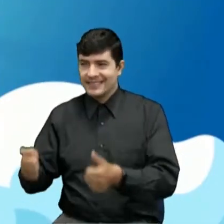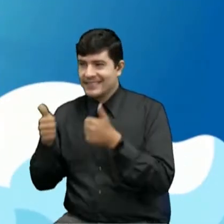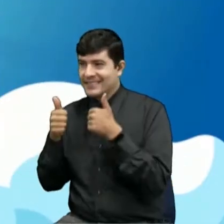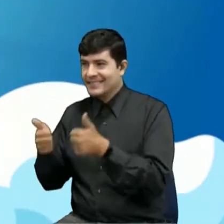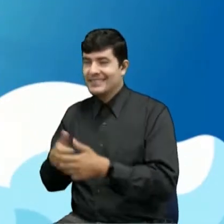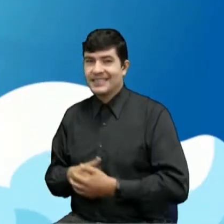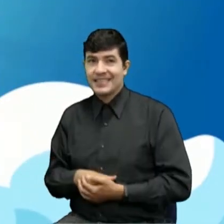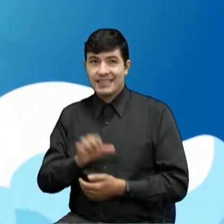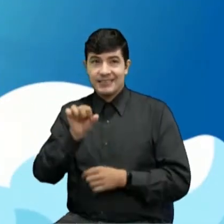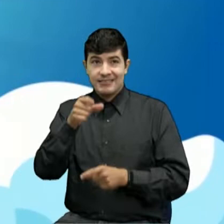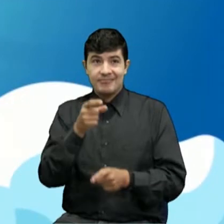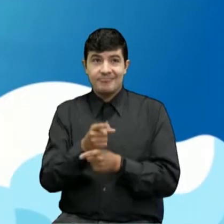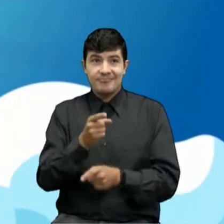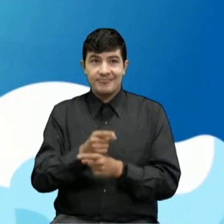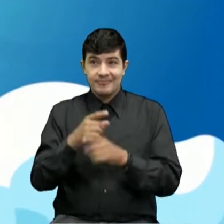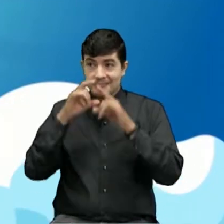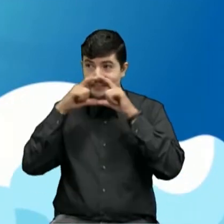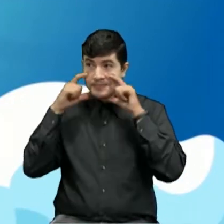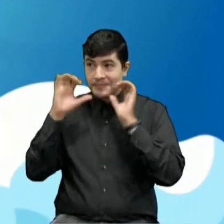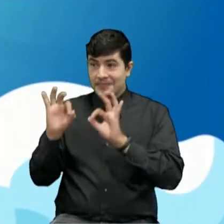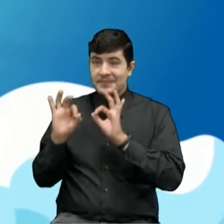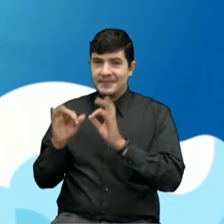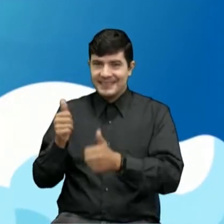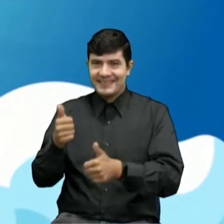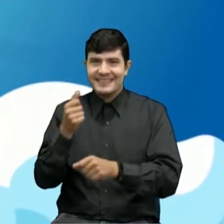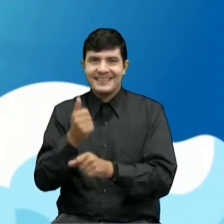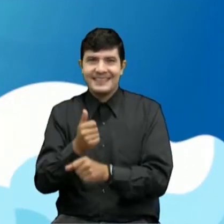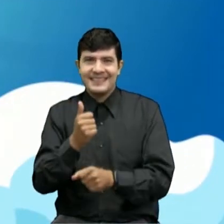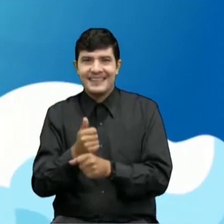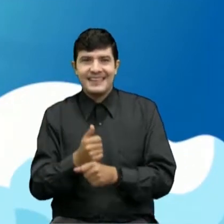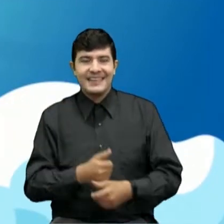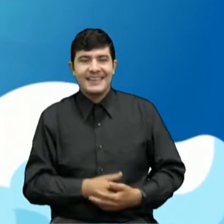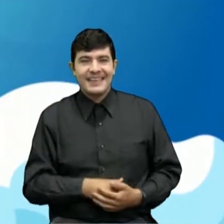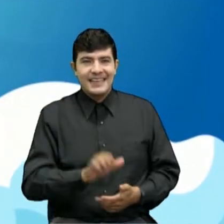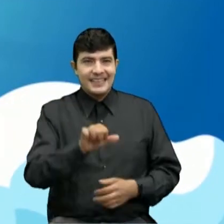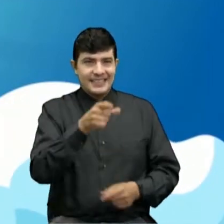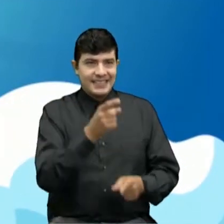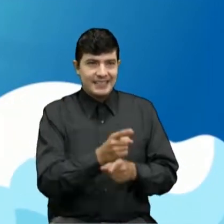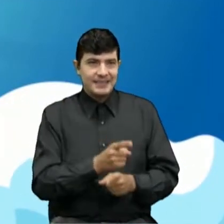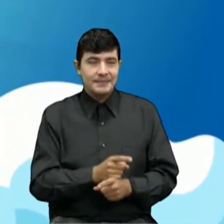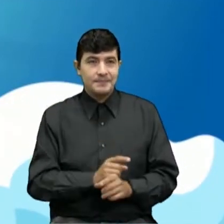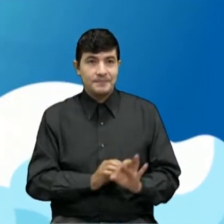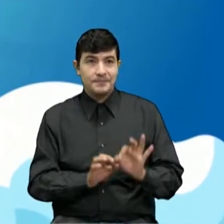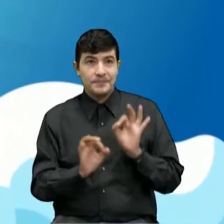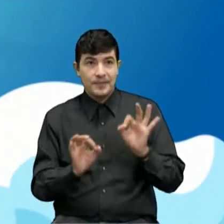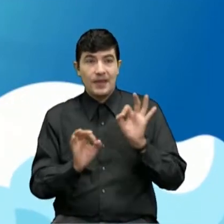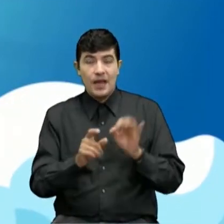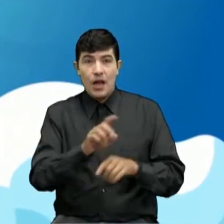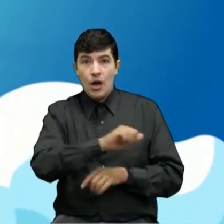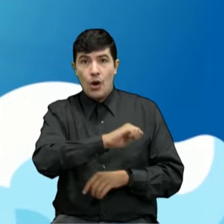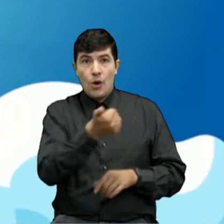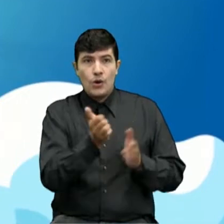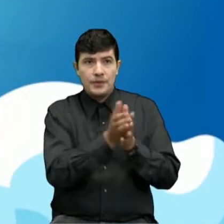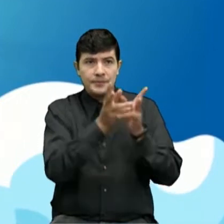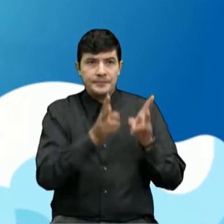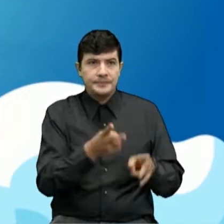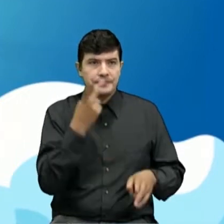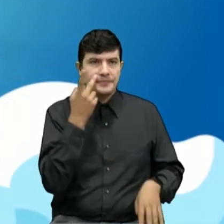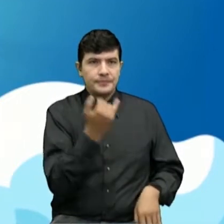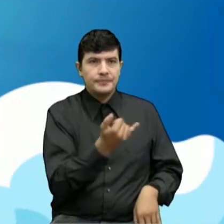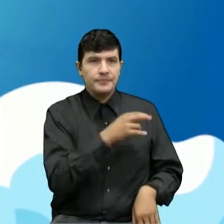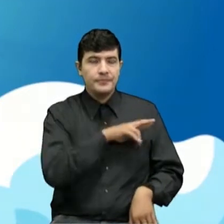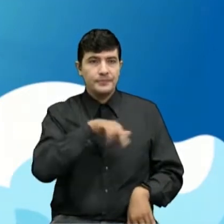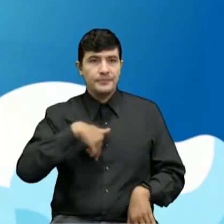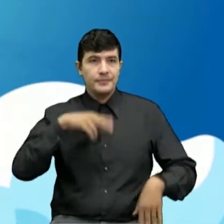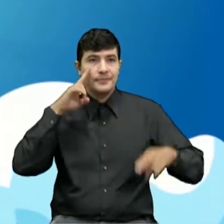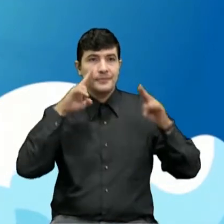tapabocas, Michael, ¿no? Leonardo, excelente. Tengo también a otro chiquillo que estamos viendo